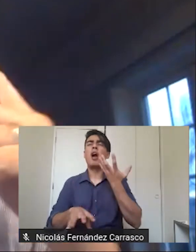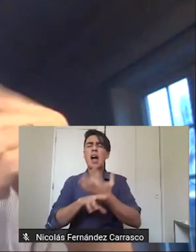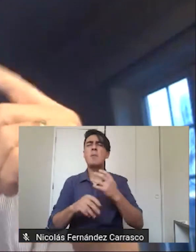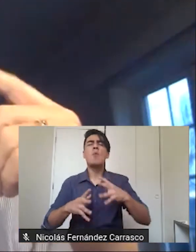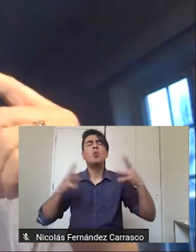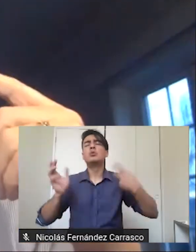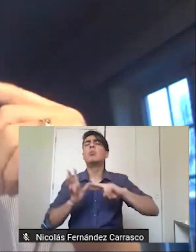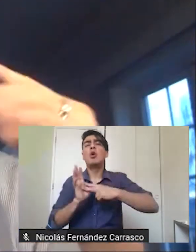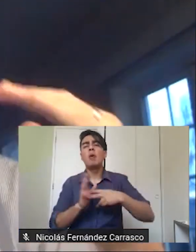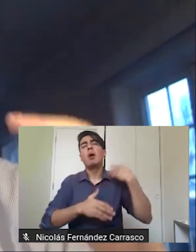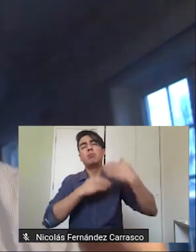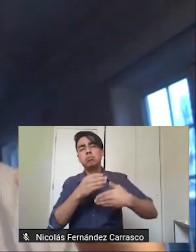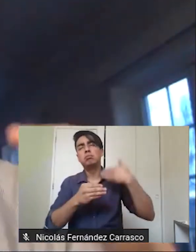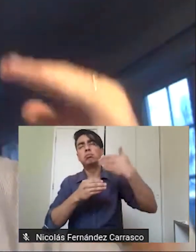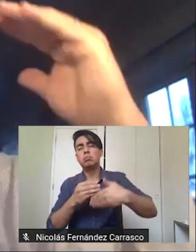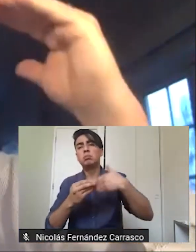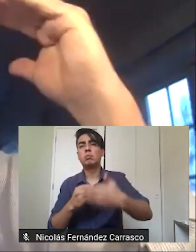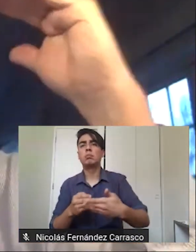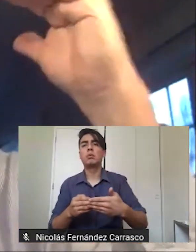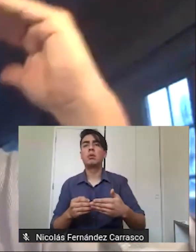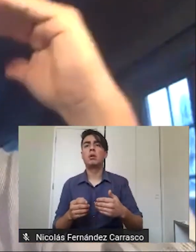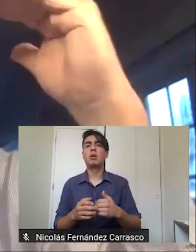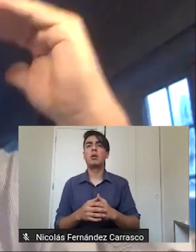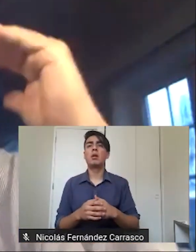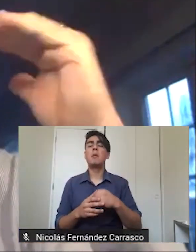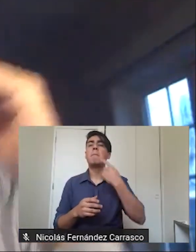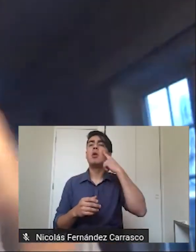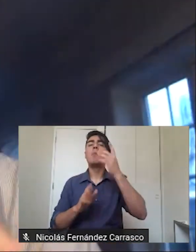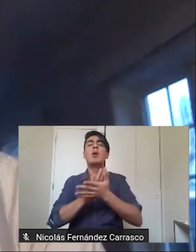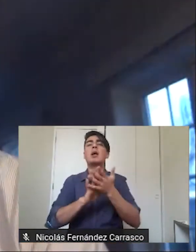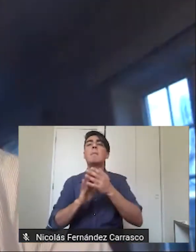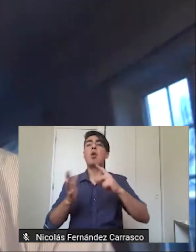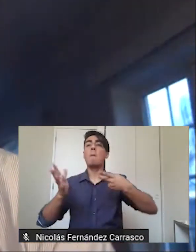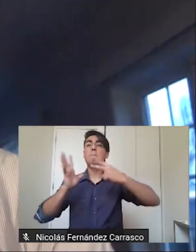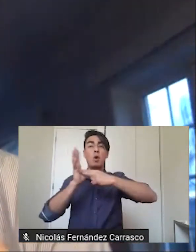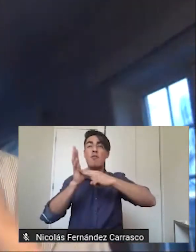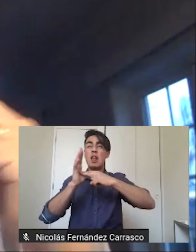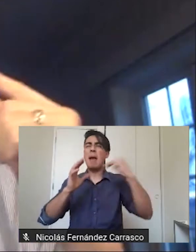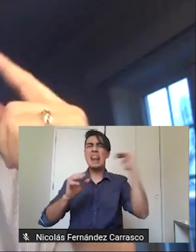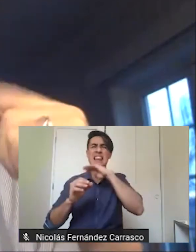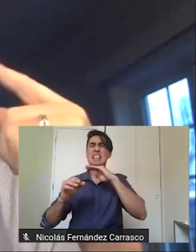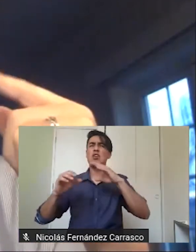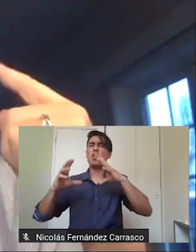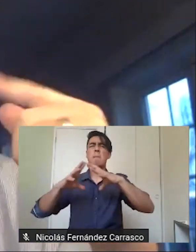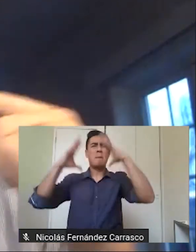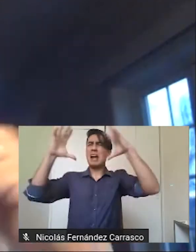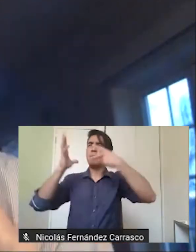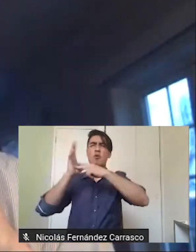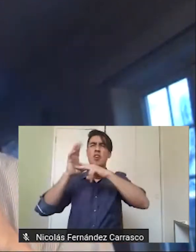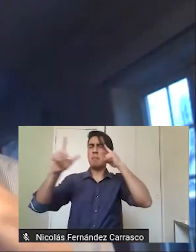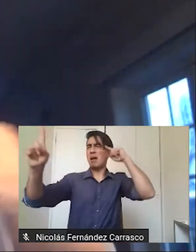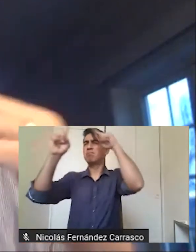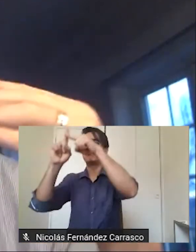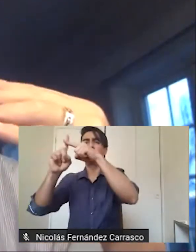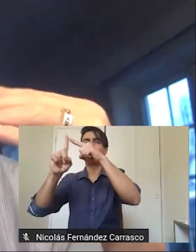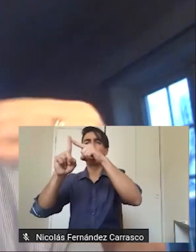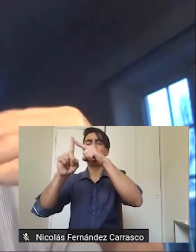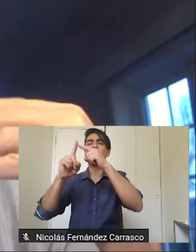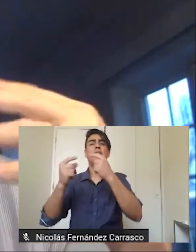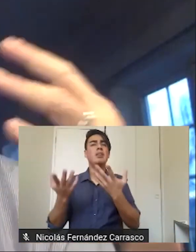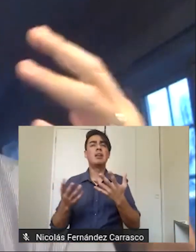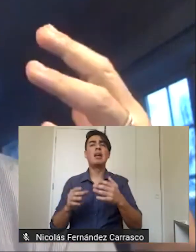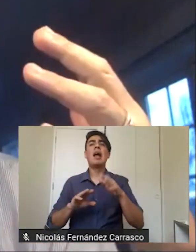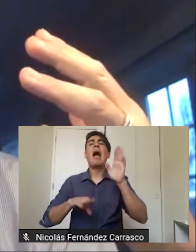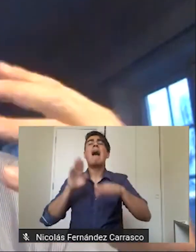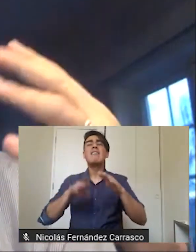es bastante probable que irse por el problema más grande inmediatamente tiene un alto riesgo de